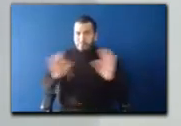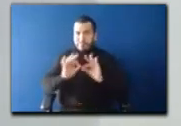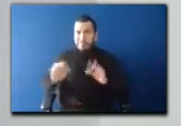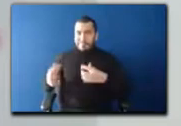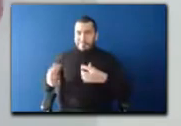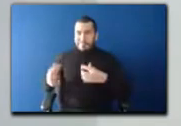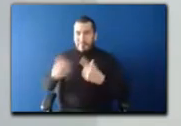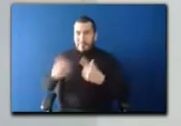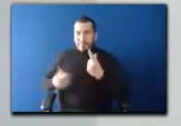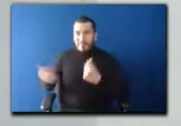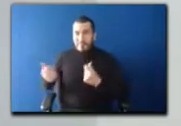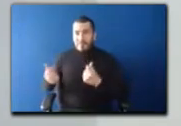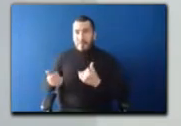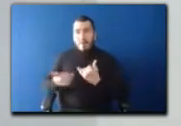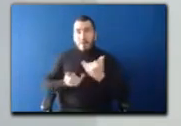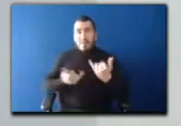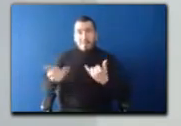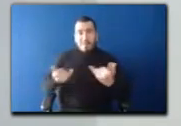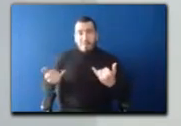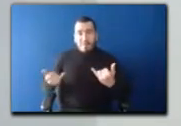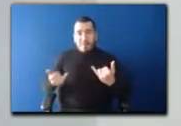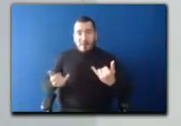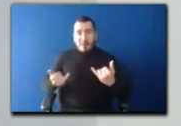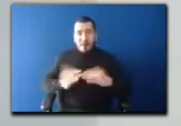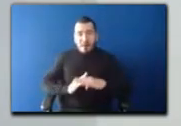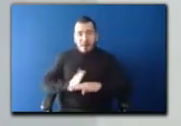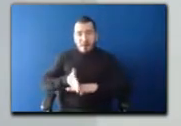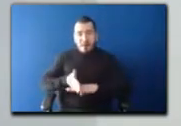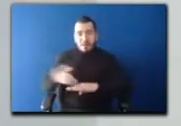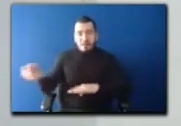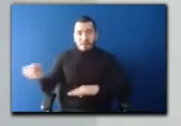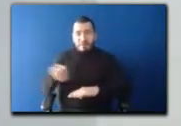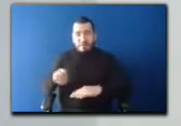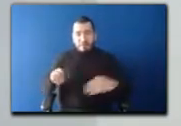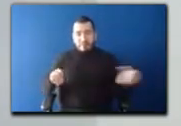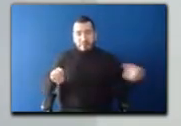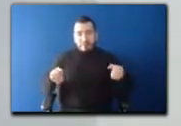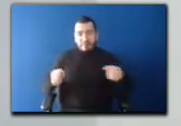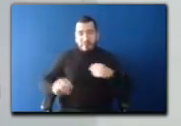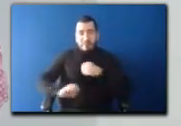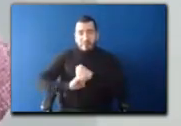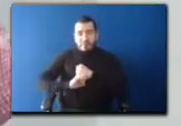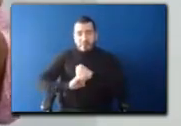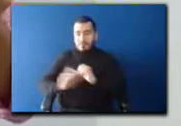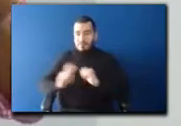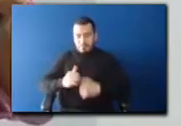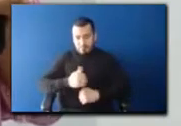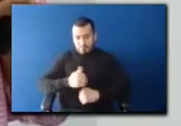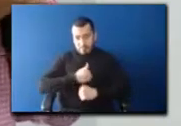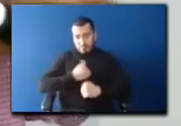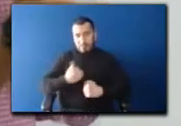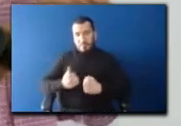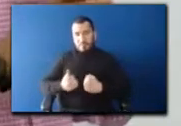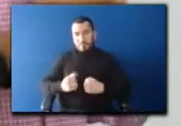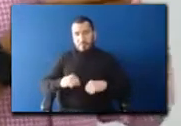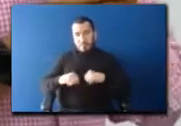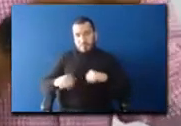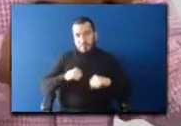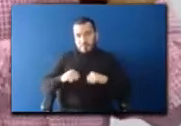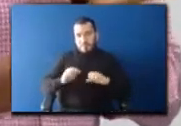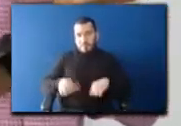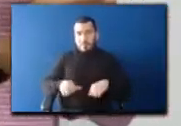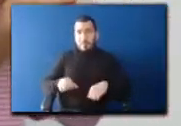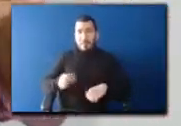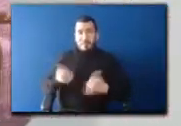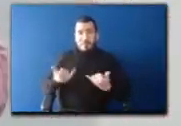vez menos veamos intermediación. El valor agregado va a estar directo. Eso suena como raro. Ya existe. Crowdfunding